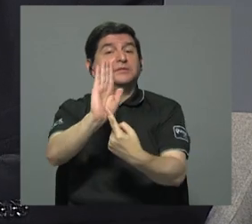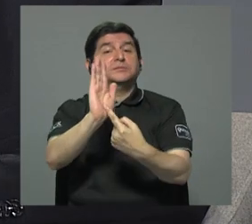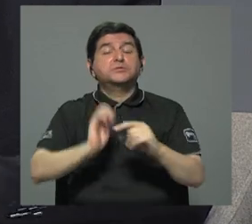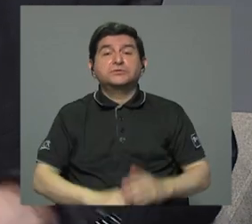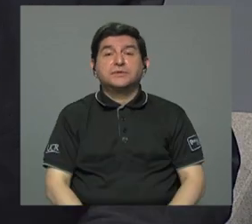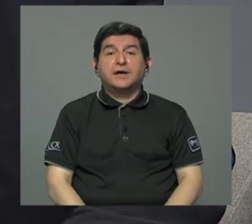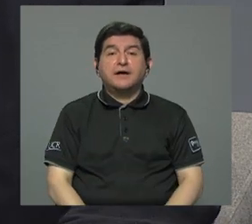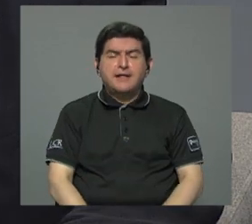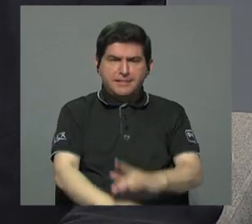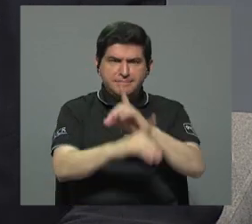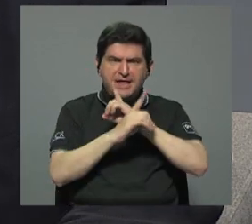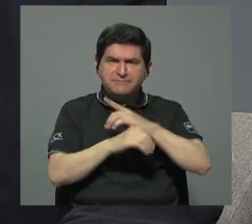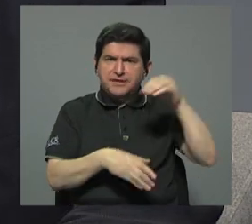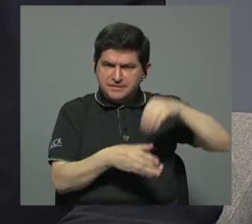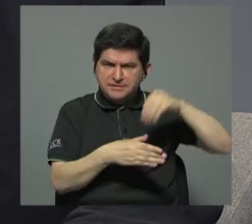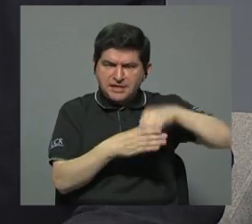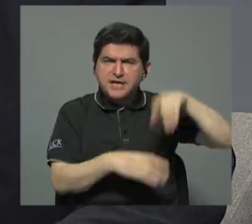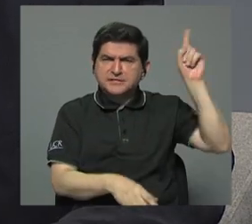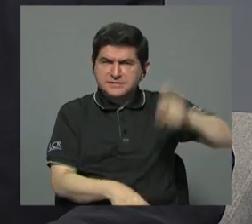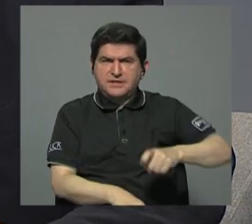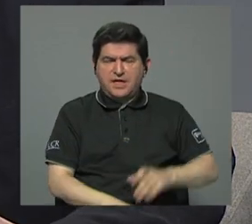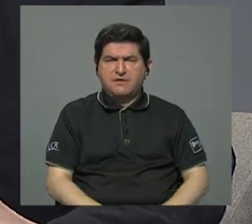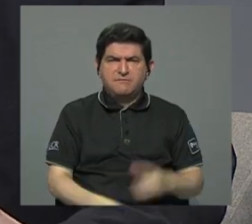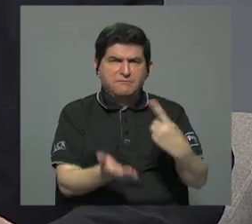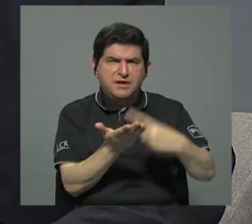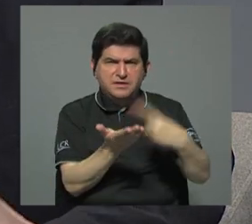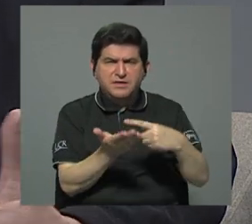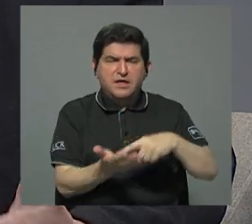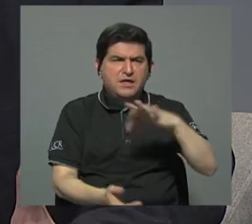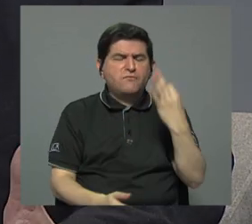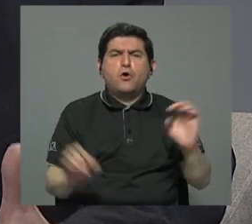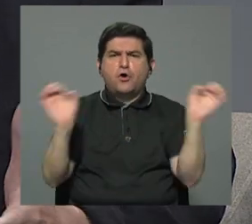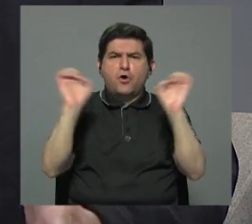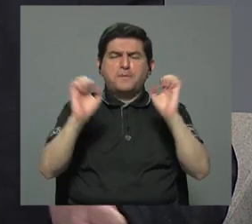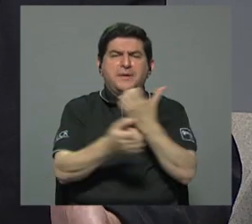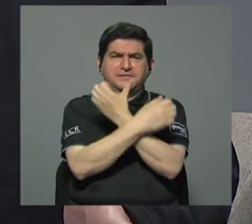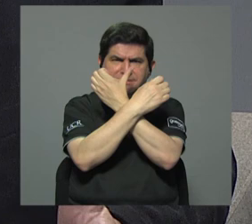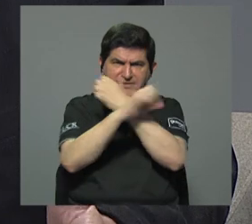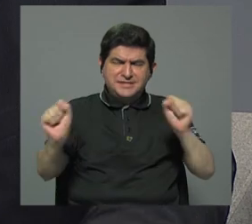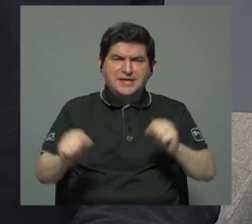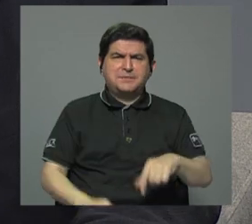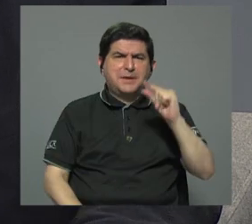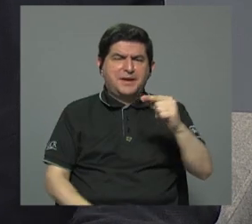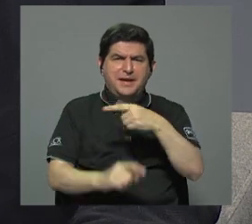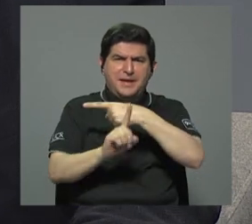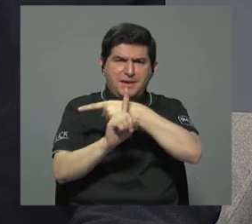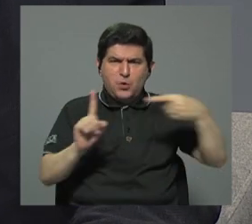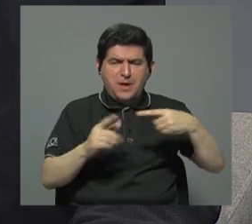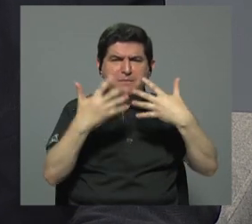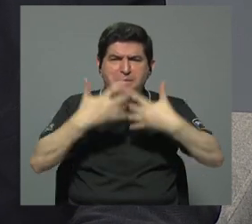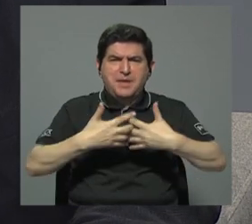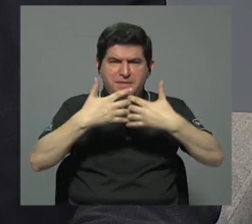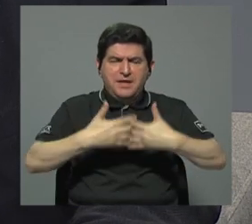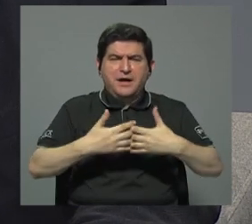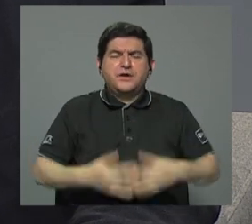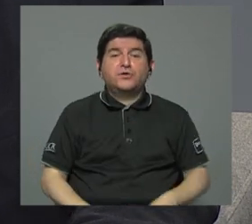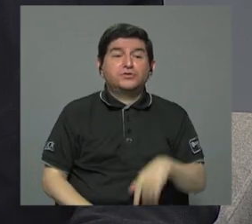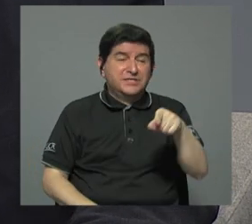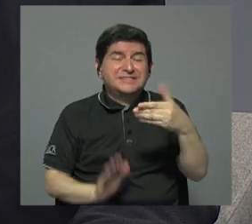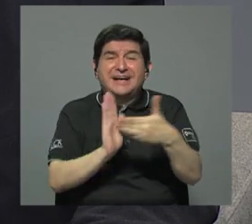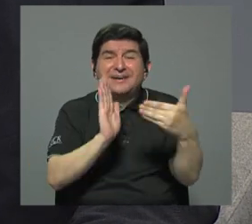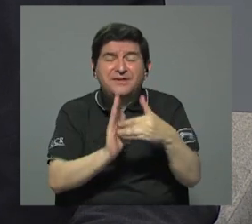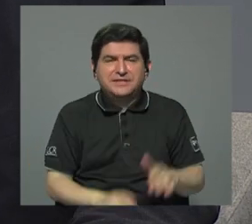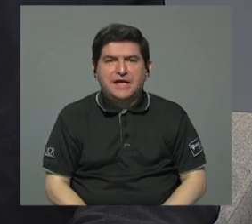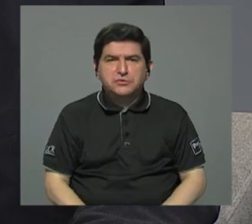que tenemos que defender esas contribuciones y discutir medidas de emergencia, sí, de salvamento para esos pequeños y medianos productores que están arruinados. Para esos que